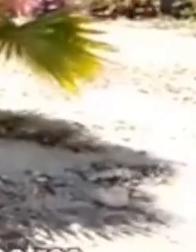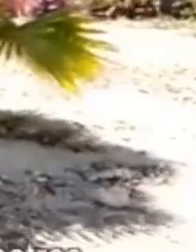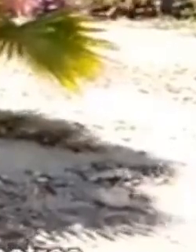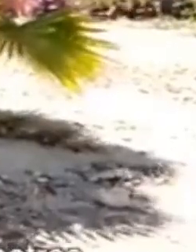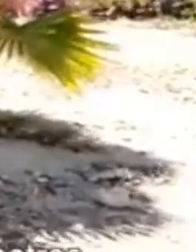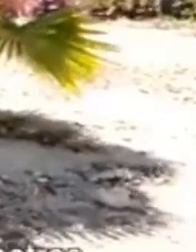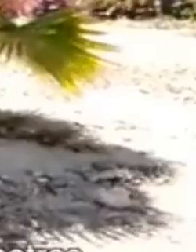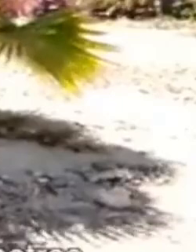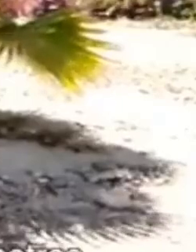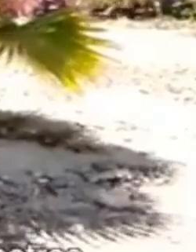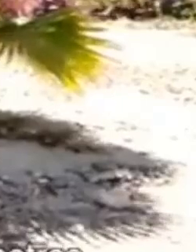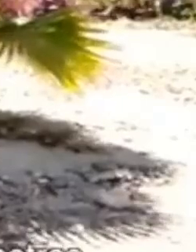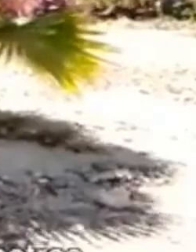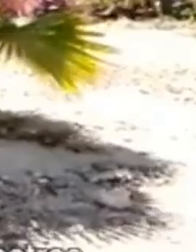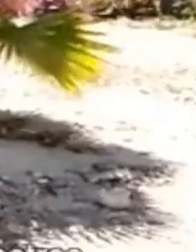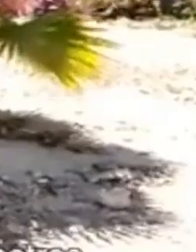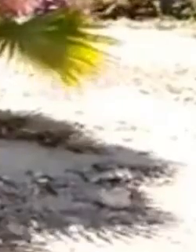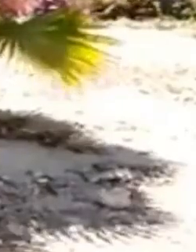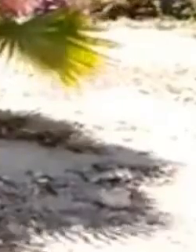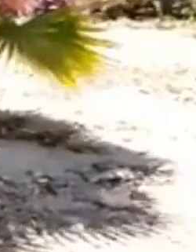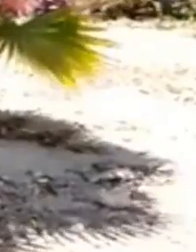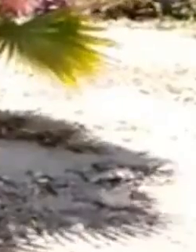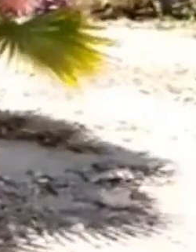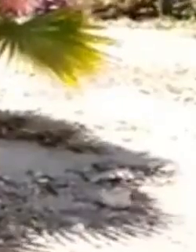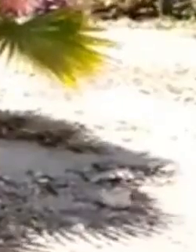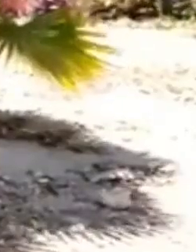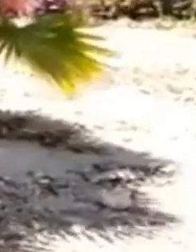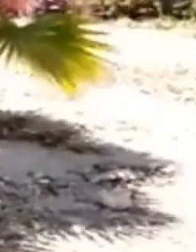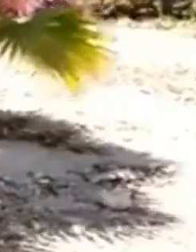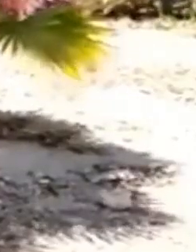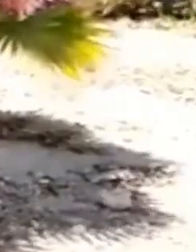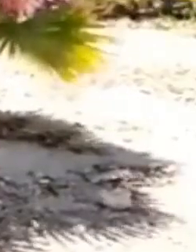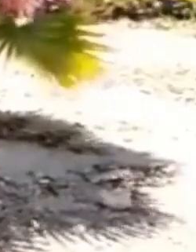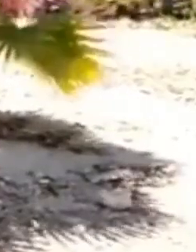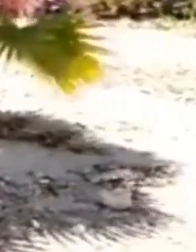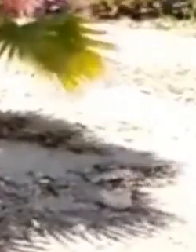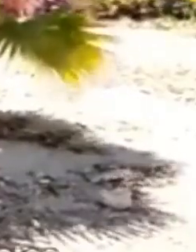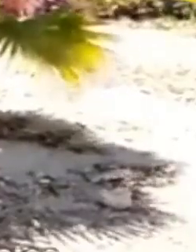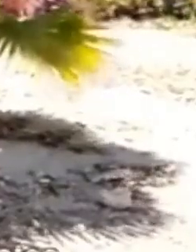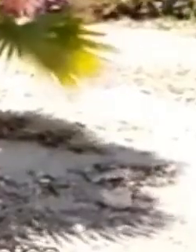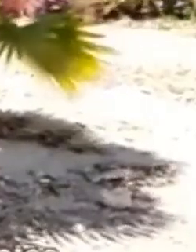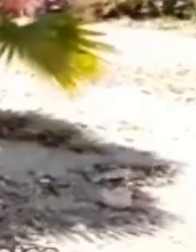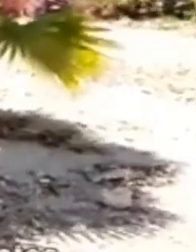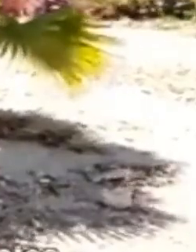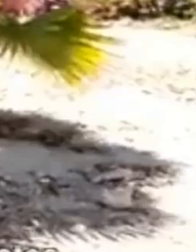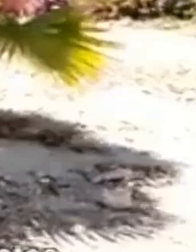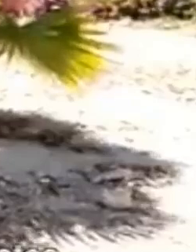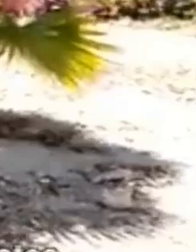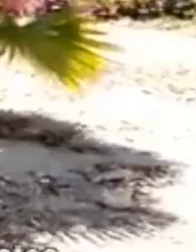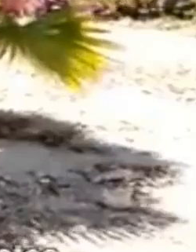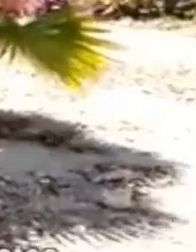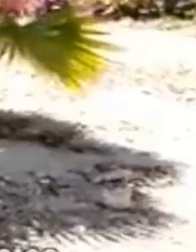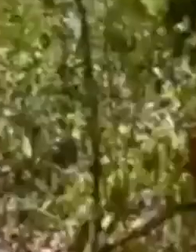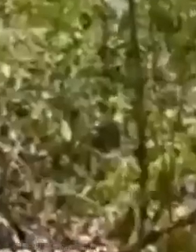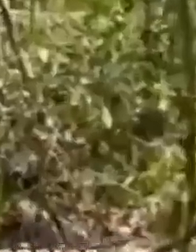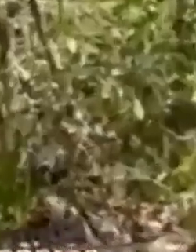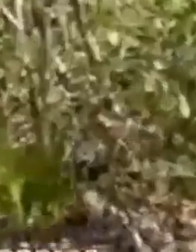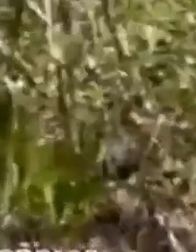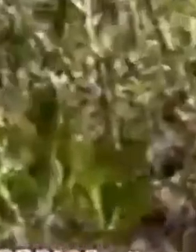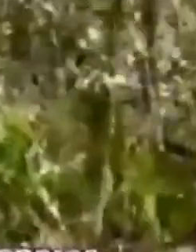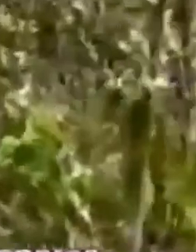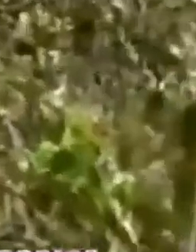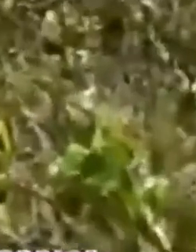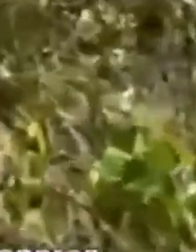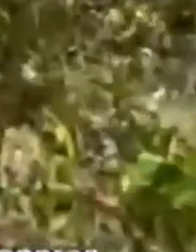no nos afectaba, y que está a kilómetros retirado del área natural, de las áreas naturales que son los cenotes.